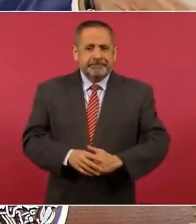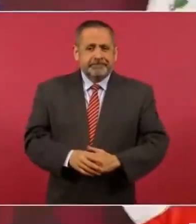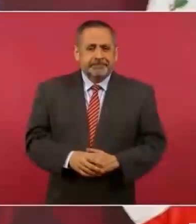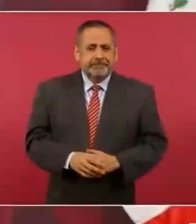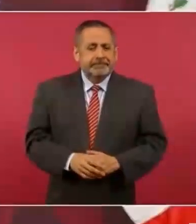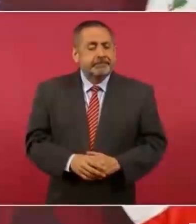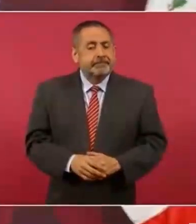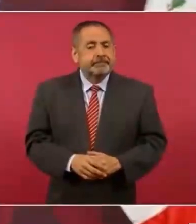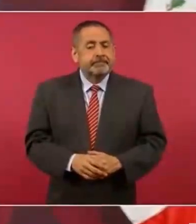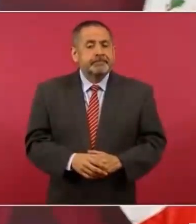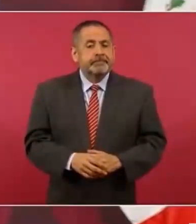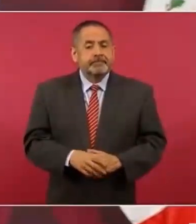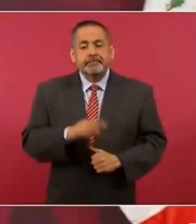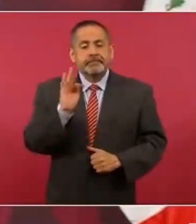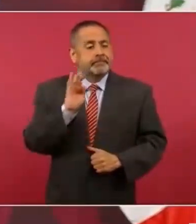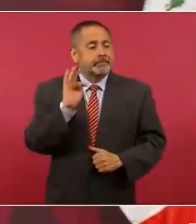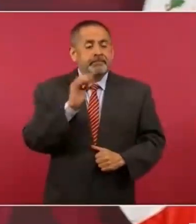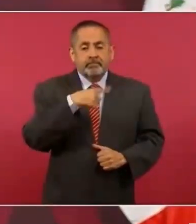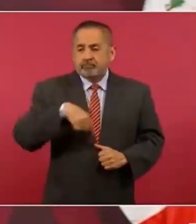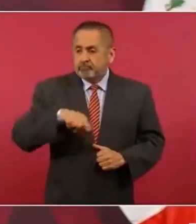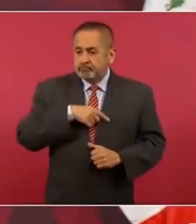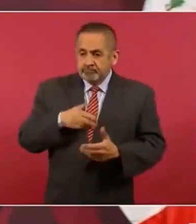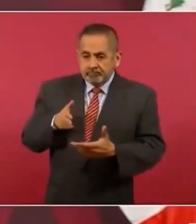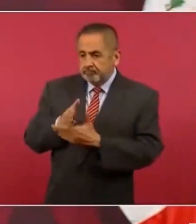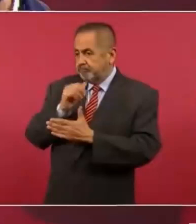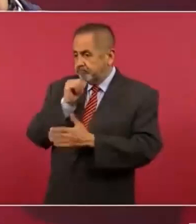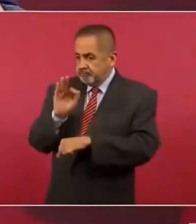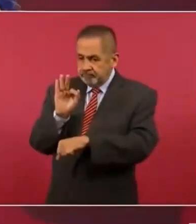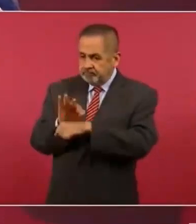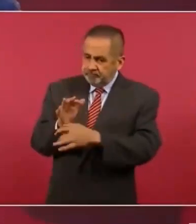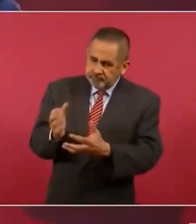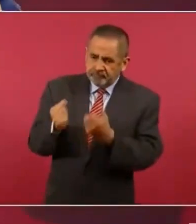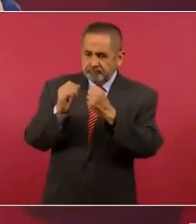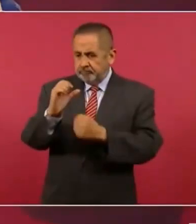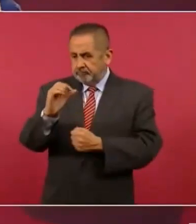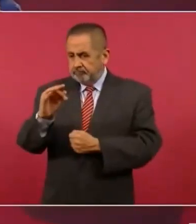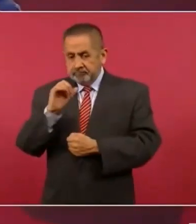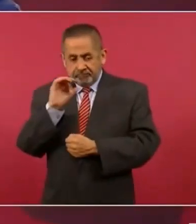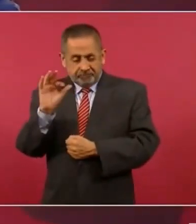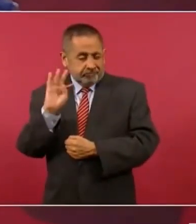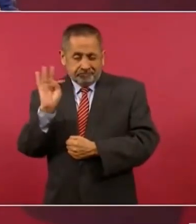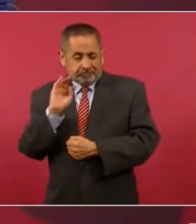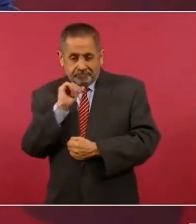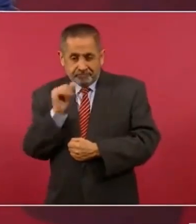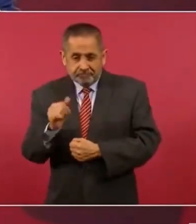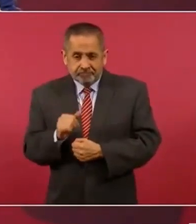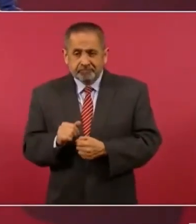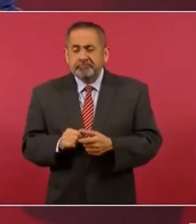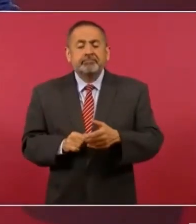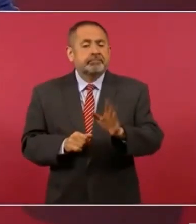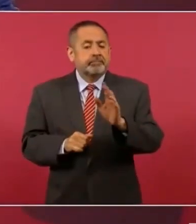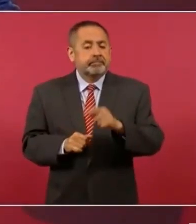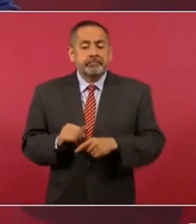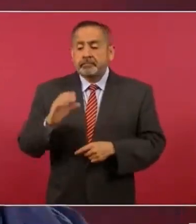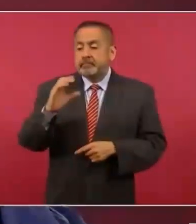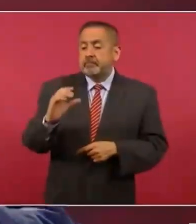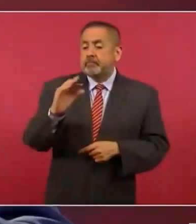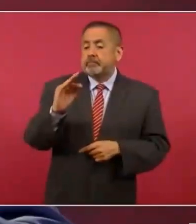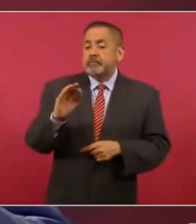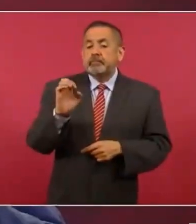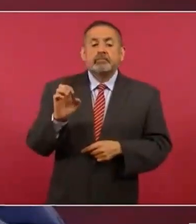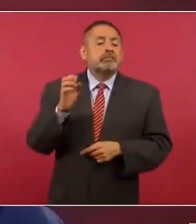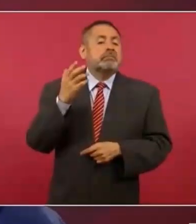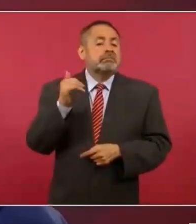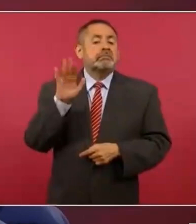si no hubiésemos intervenido, si no se hubiese dado el cambio, la Comisión Federal de